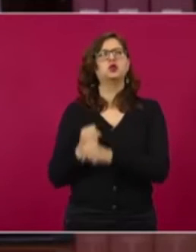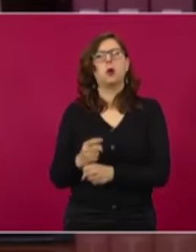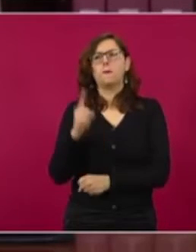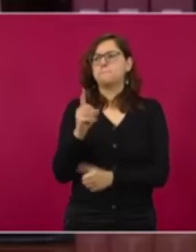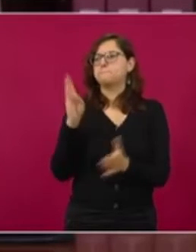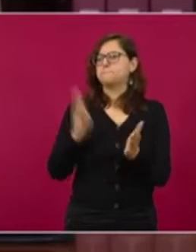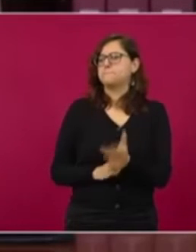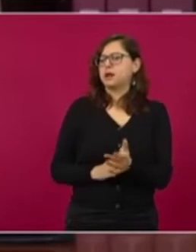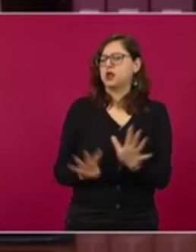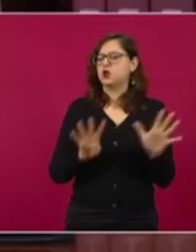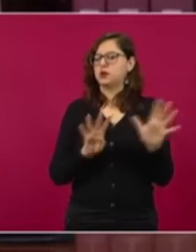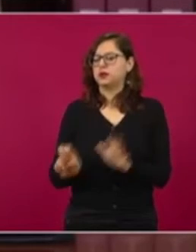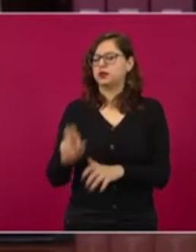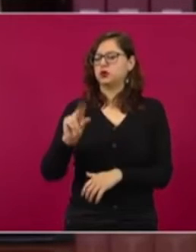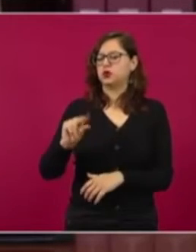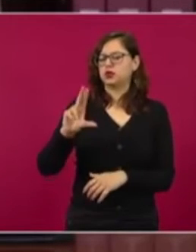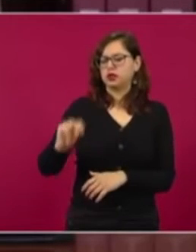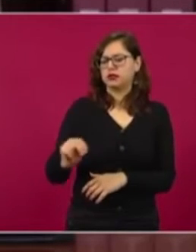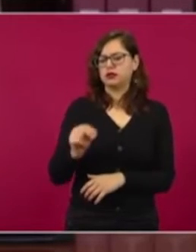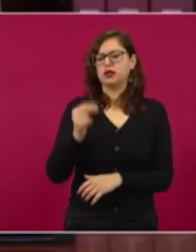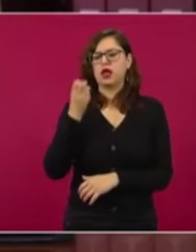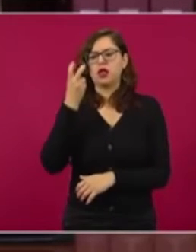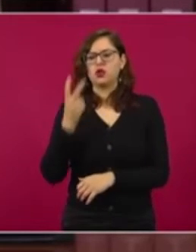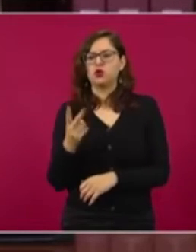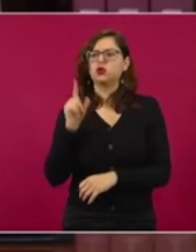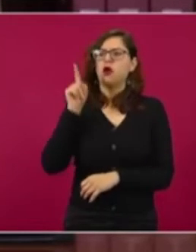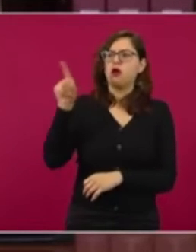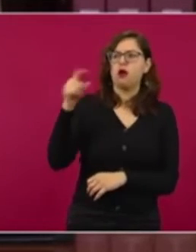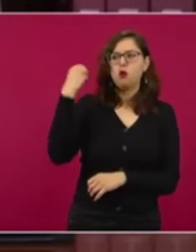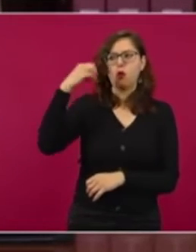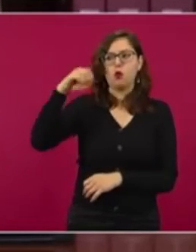1982 en Salina Cruz, en Oaxaca,